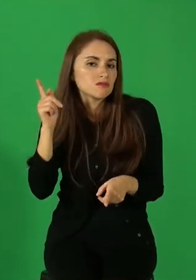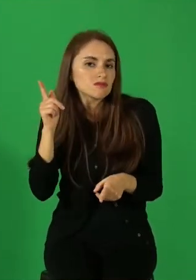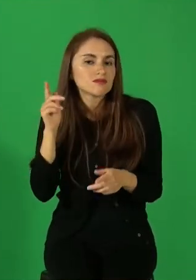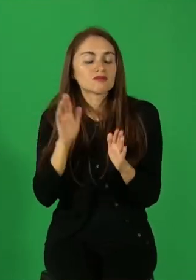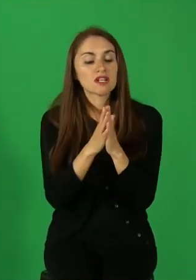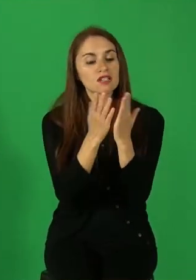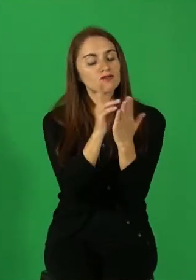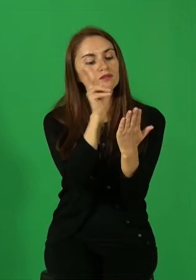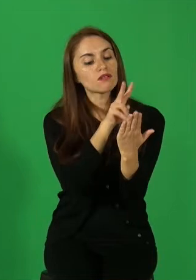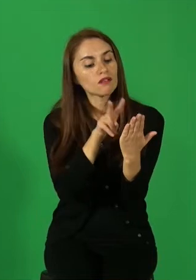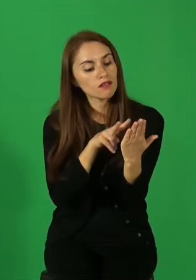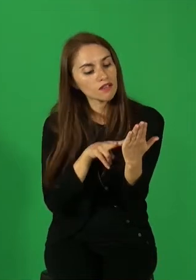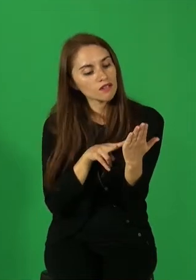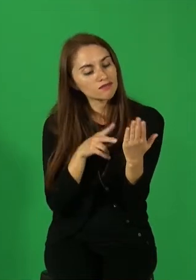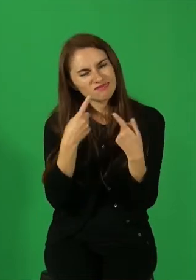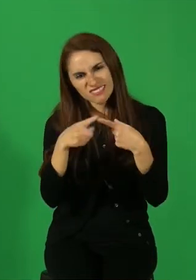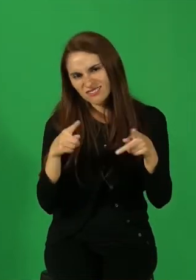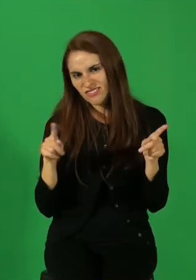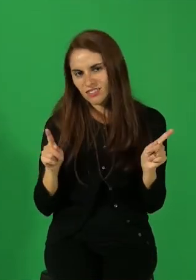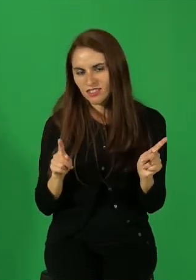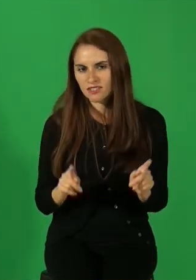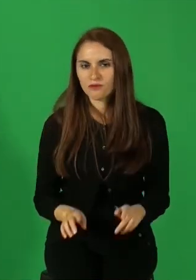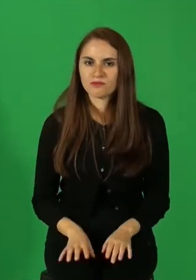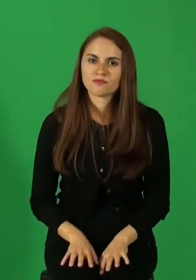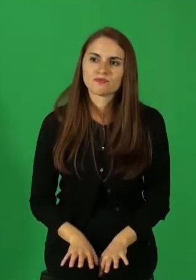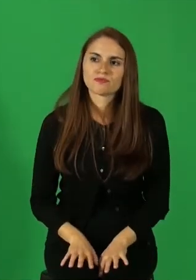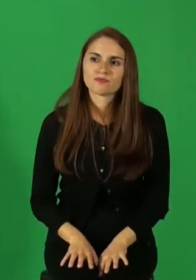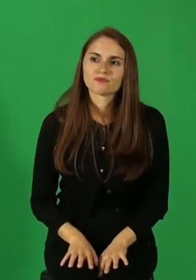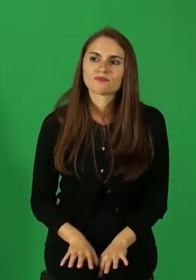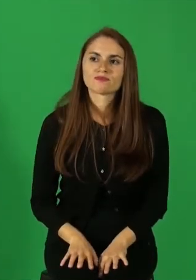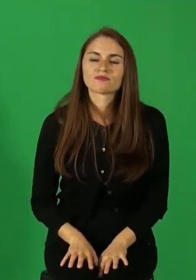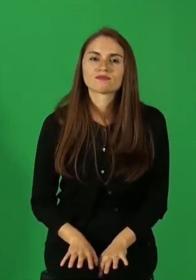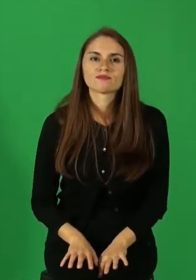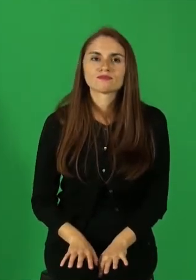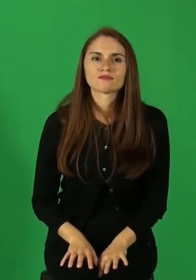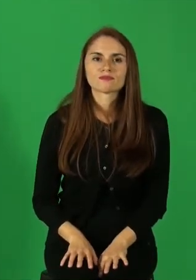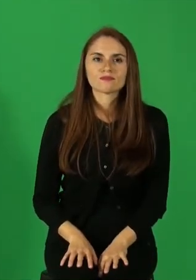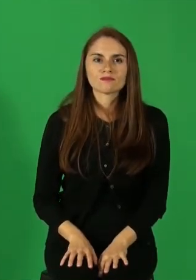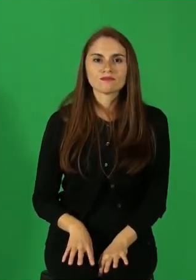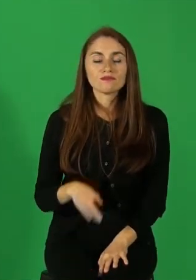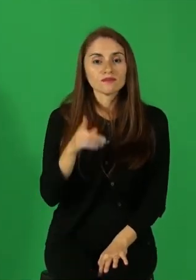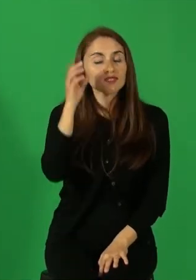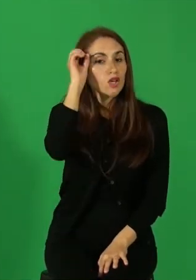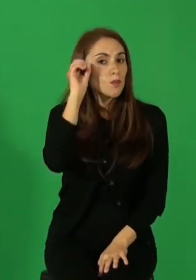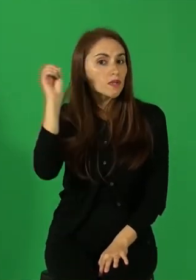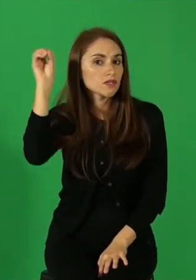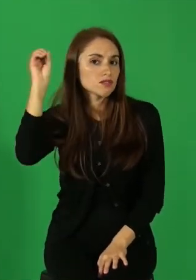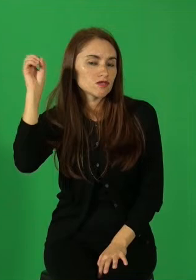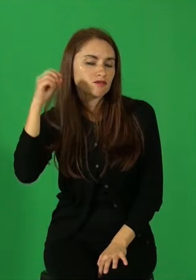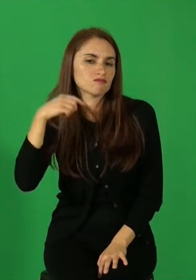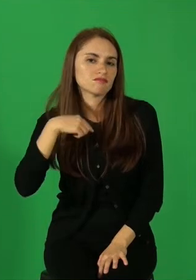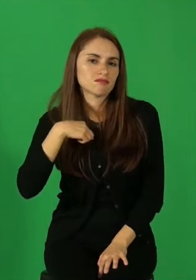leer libros, etc. De valoración. Por